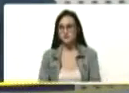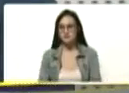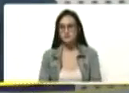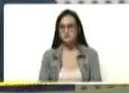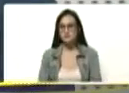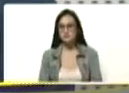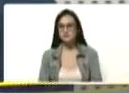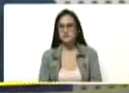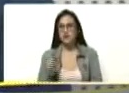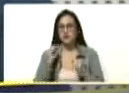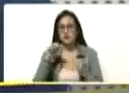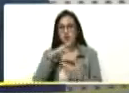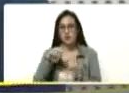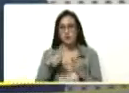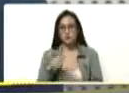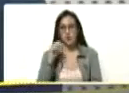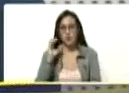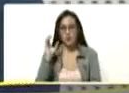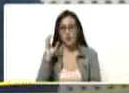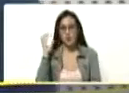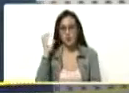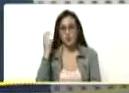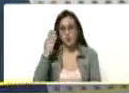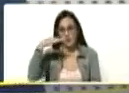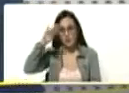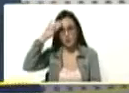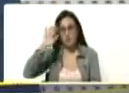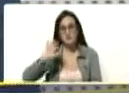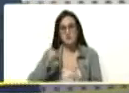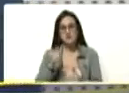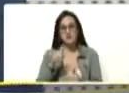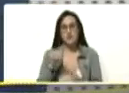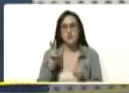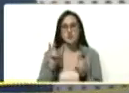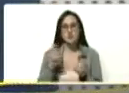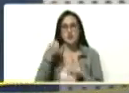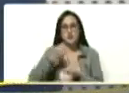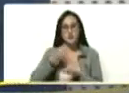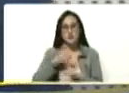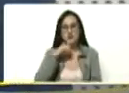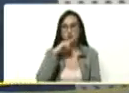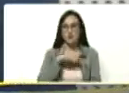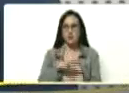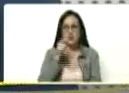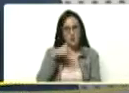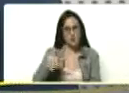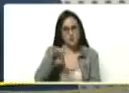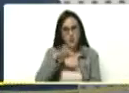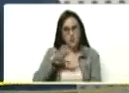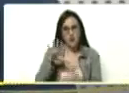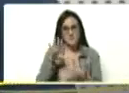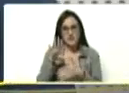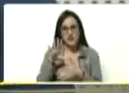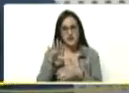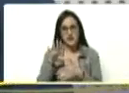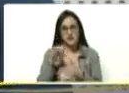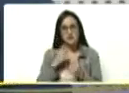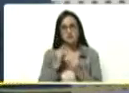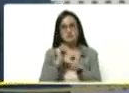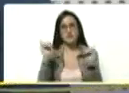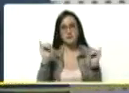el triunfo de la Revolución Cubana se inició un nuevo periodo en la historia de las luchas de los pueblos de nuestra América por su